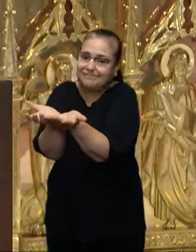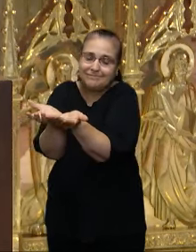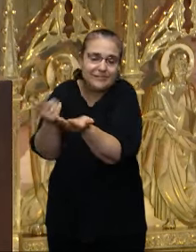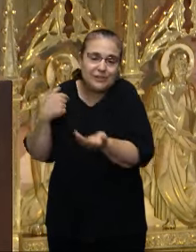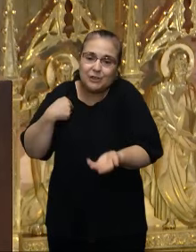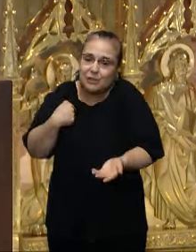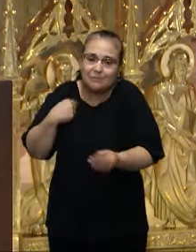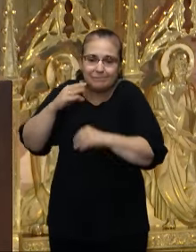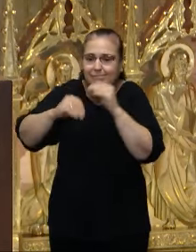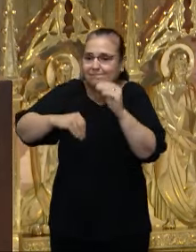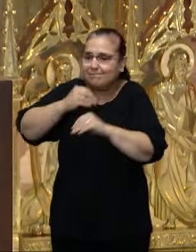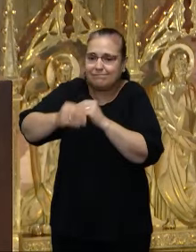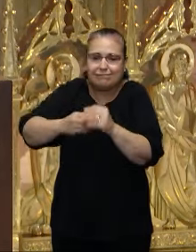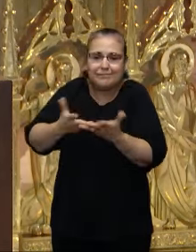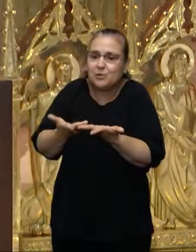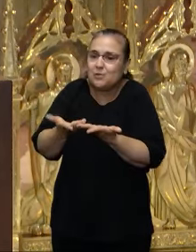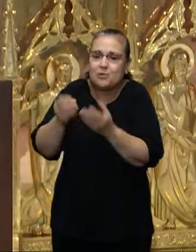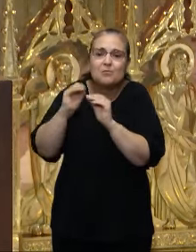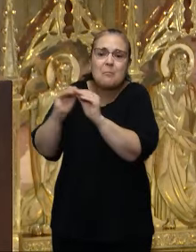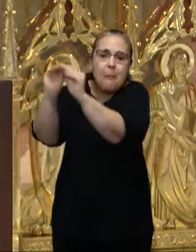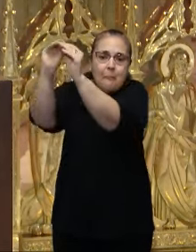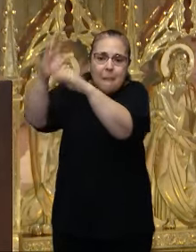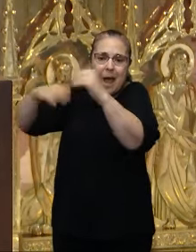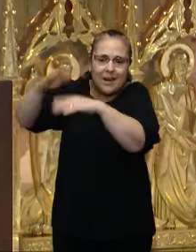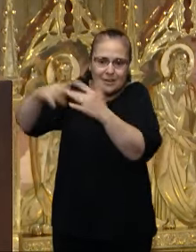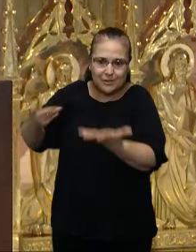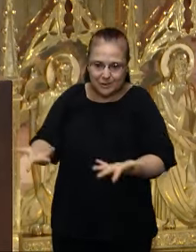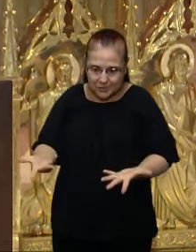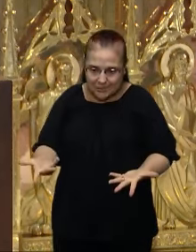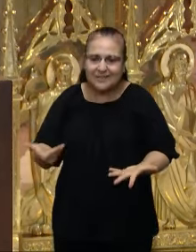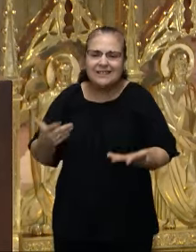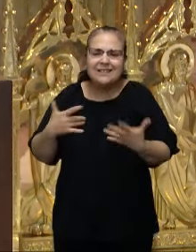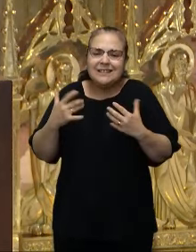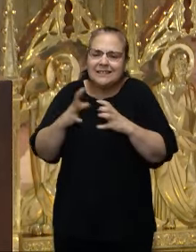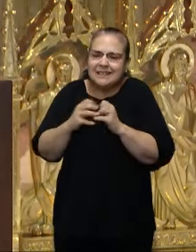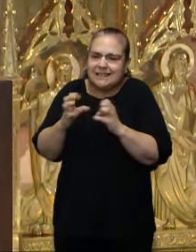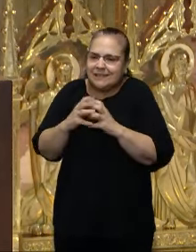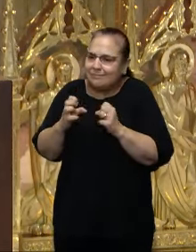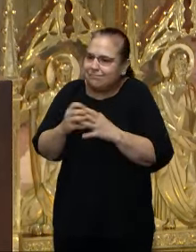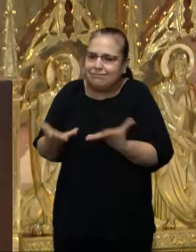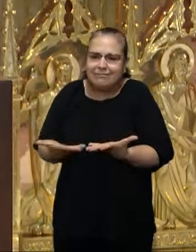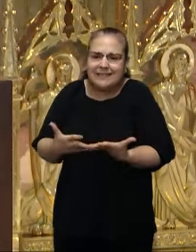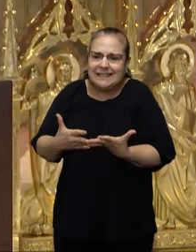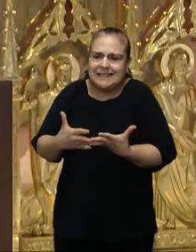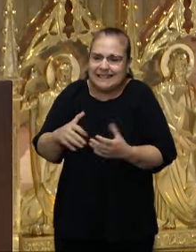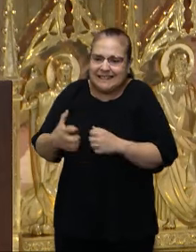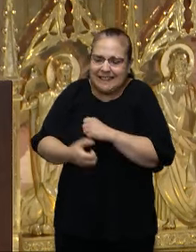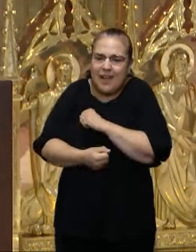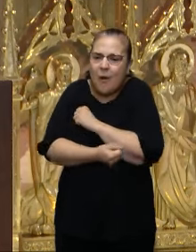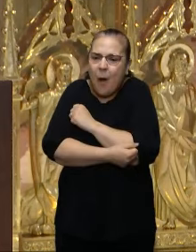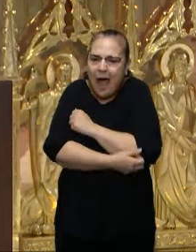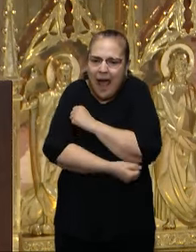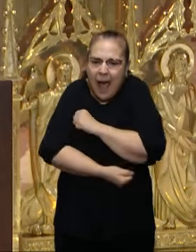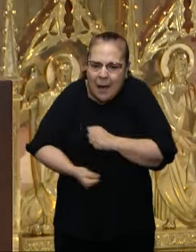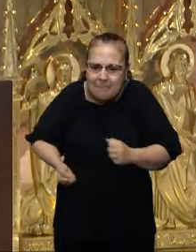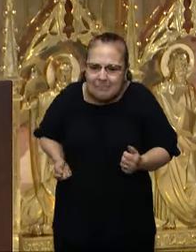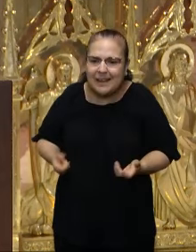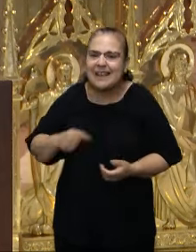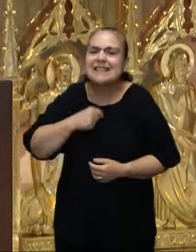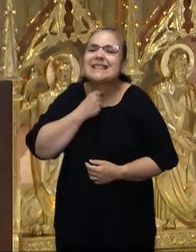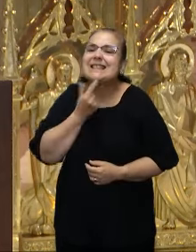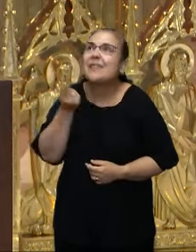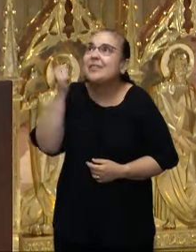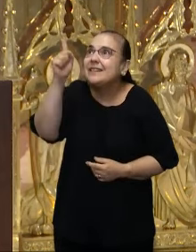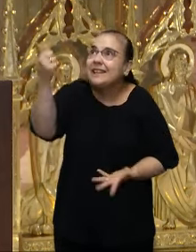tus manos. Quiero ser tuyo, Señor. Te ansío, te necesito, tengo hambre y sed de ti. Quiero saciarme de